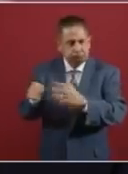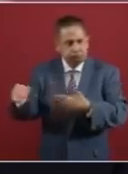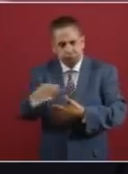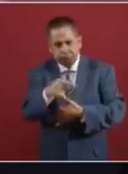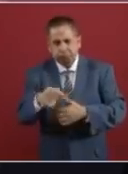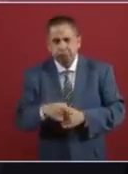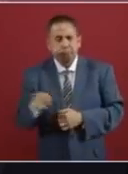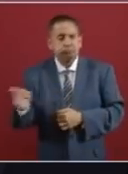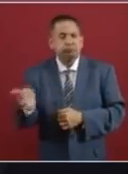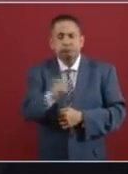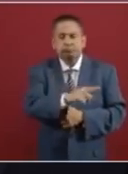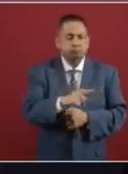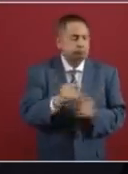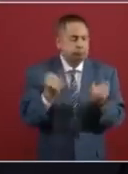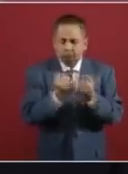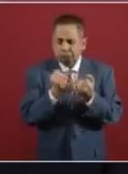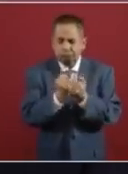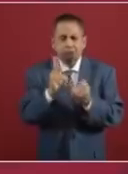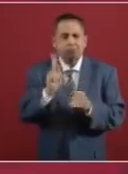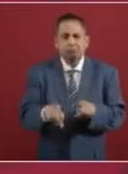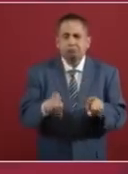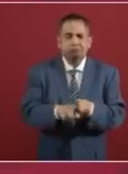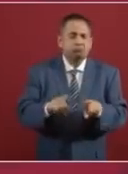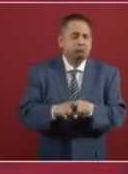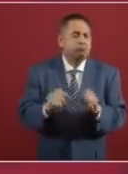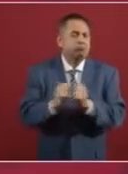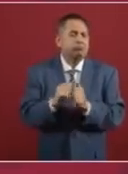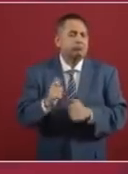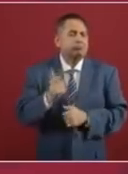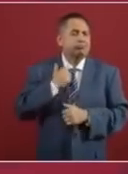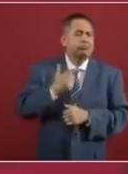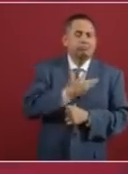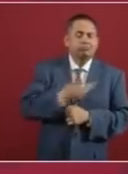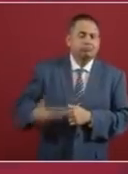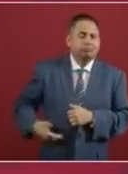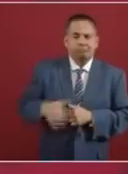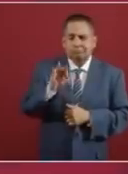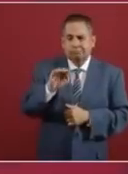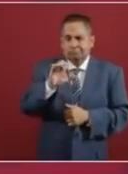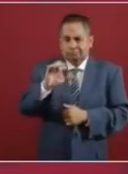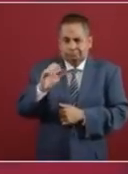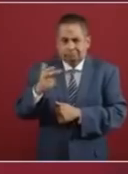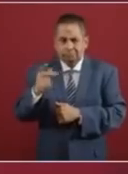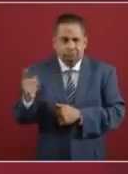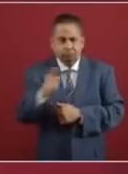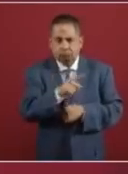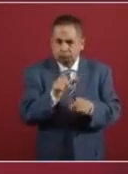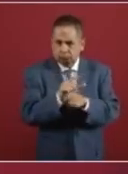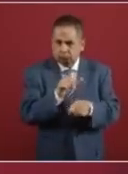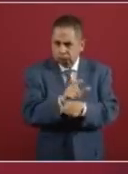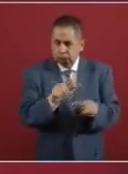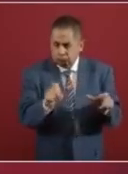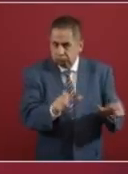que se actuara igual que como se había hecho con el expresidente Calderón,